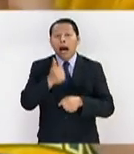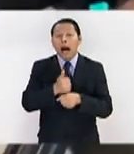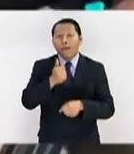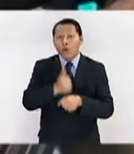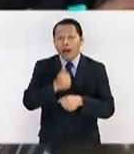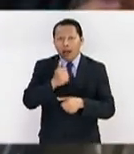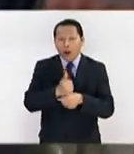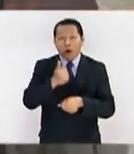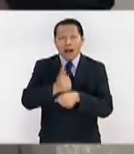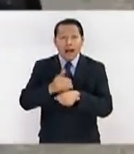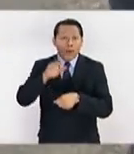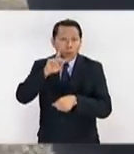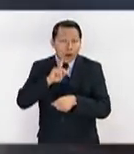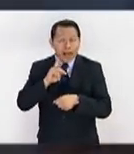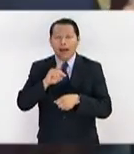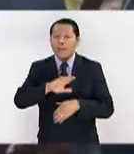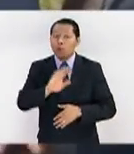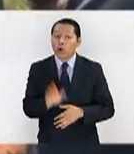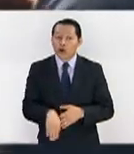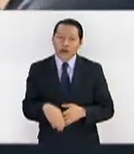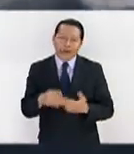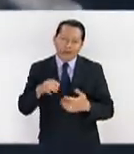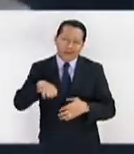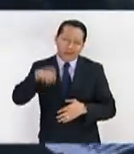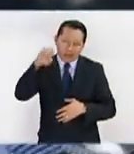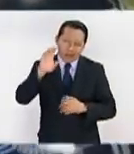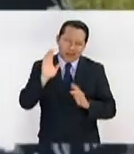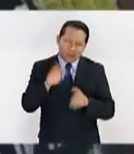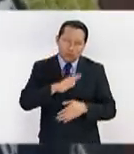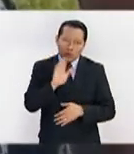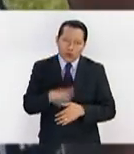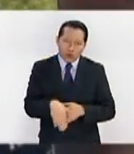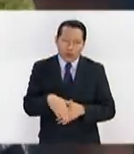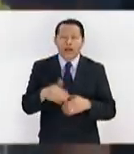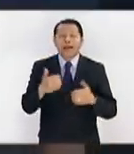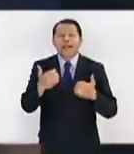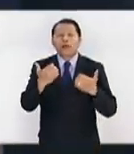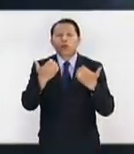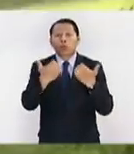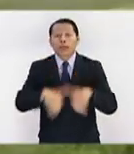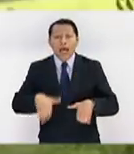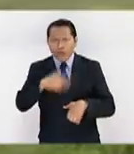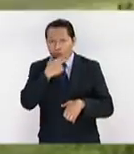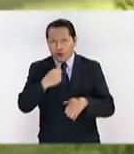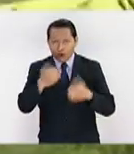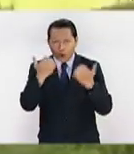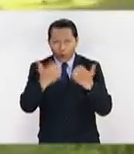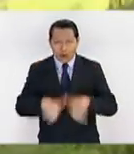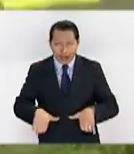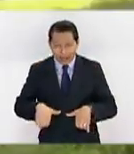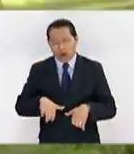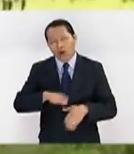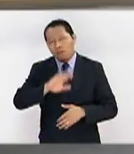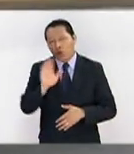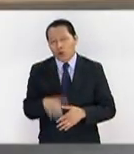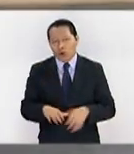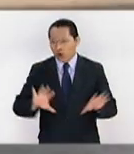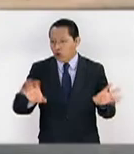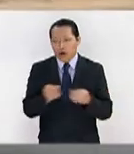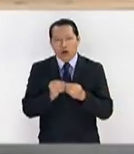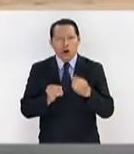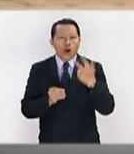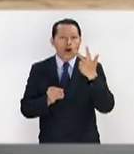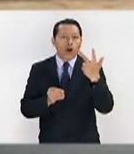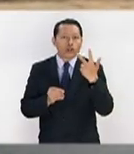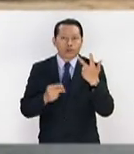estos pequeños, 2 señores ya de edad, y murió un cuñado de la mujer. En total, 8 miembros de una